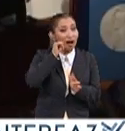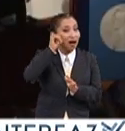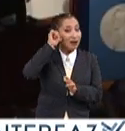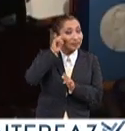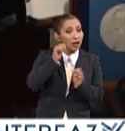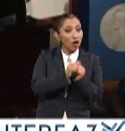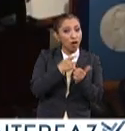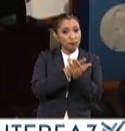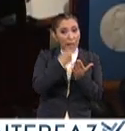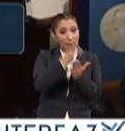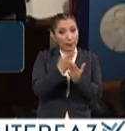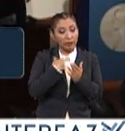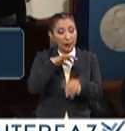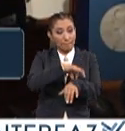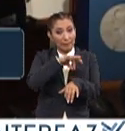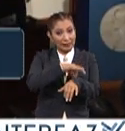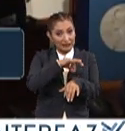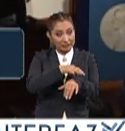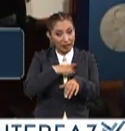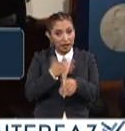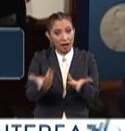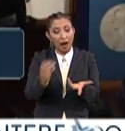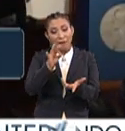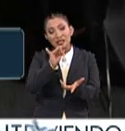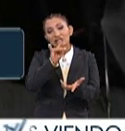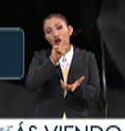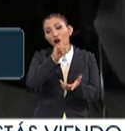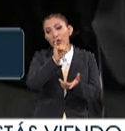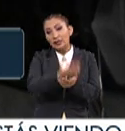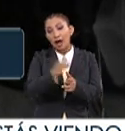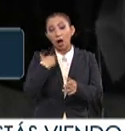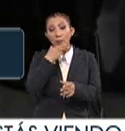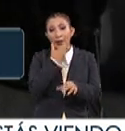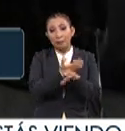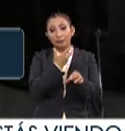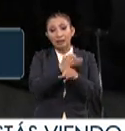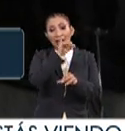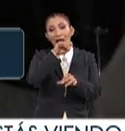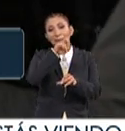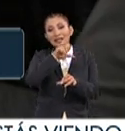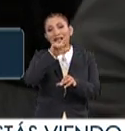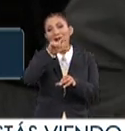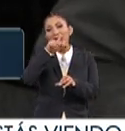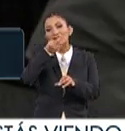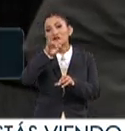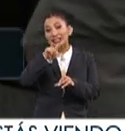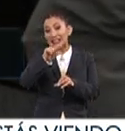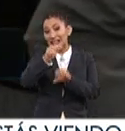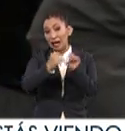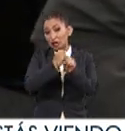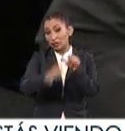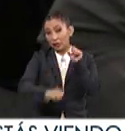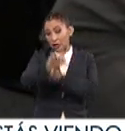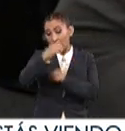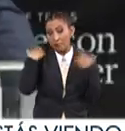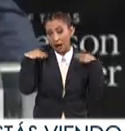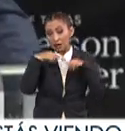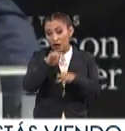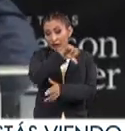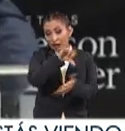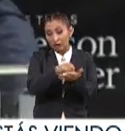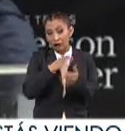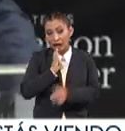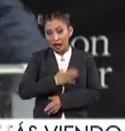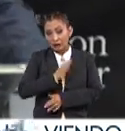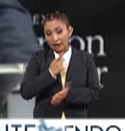ayer con el galardón de Medicina o Fisiología. El estadounidense James Allison, de 70 años, profesor del Centro